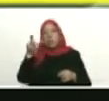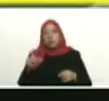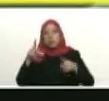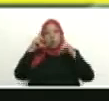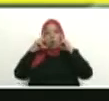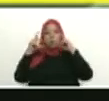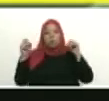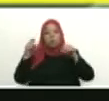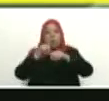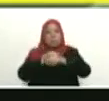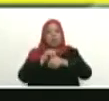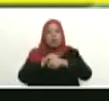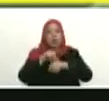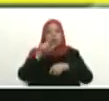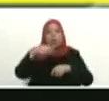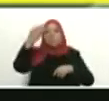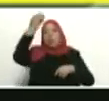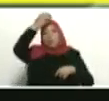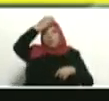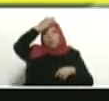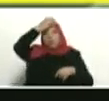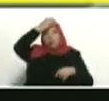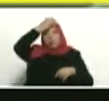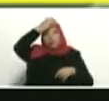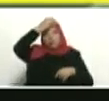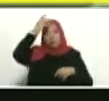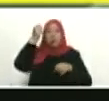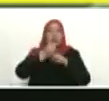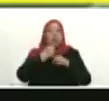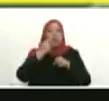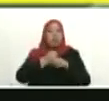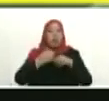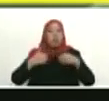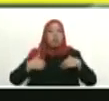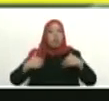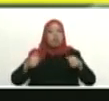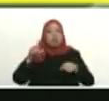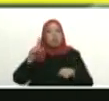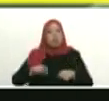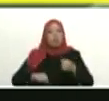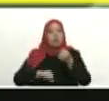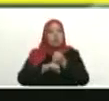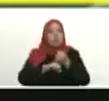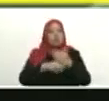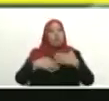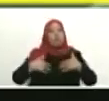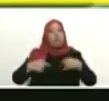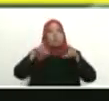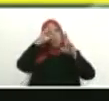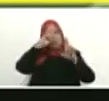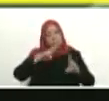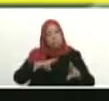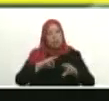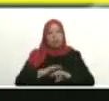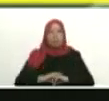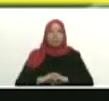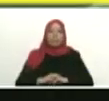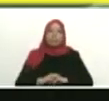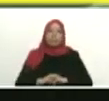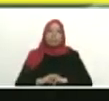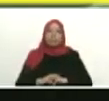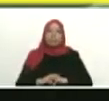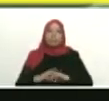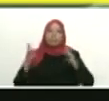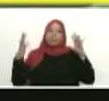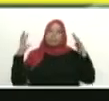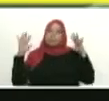de médicos, médicas, enfermeros, enfermeras y trabajadores de la salud, que también son trabajadores y merecen respeto.